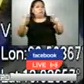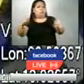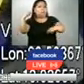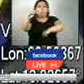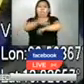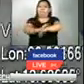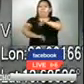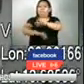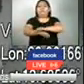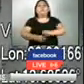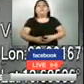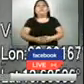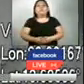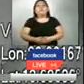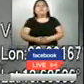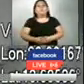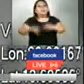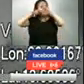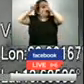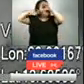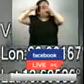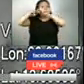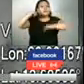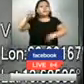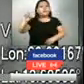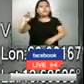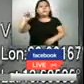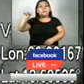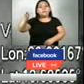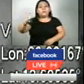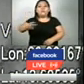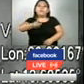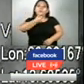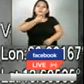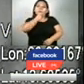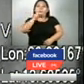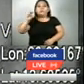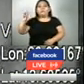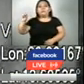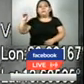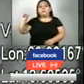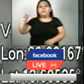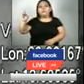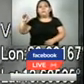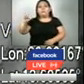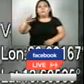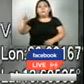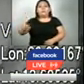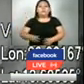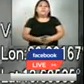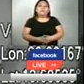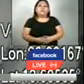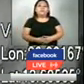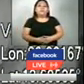sido detenidos. Con imágenes de Juan Castellanos, este es un informe de Marcela Rivera.